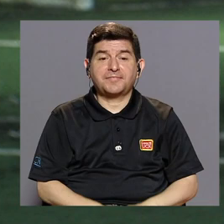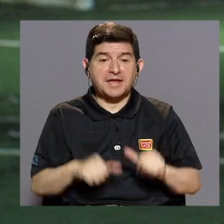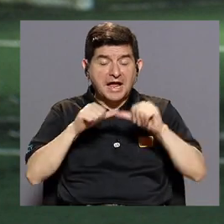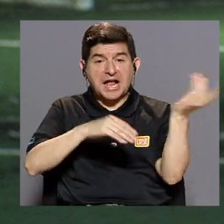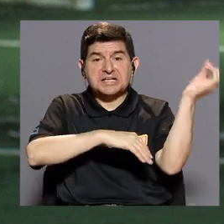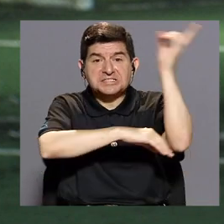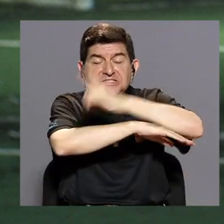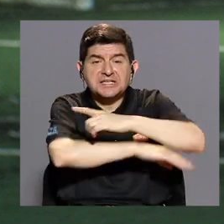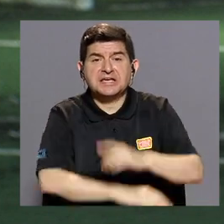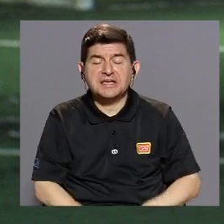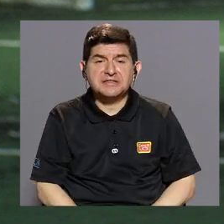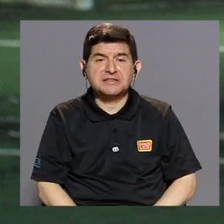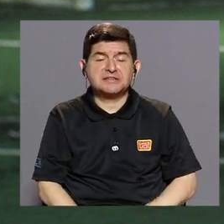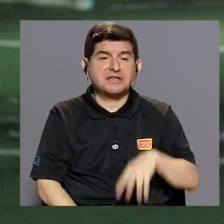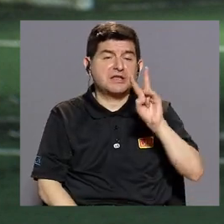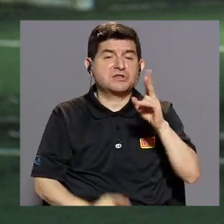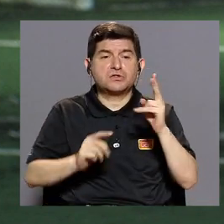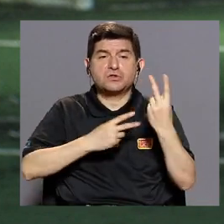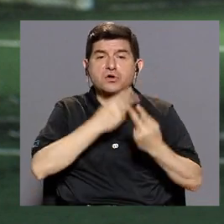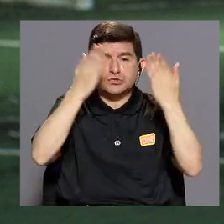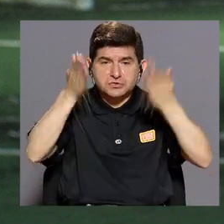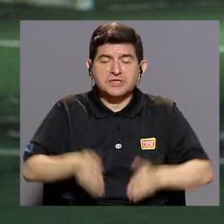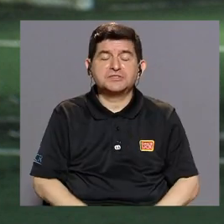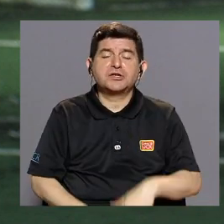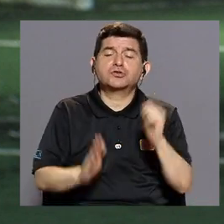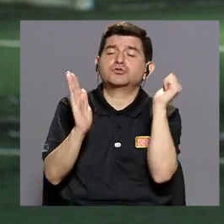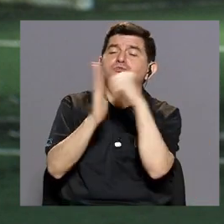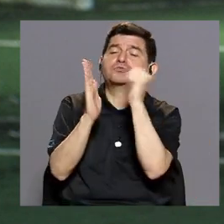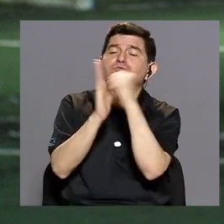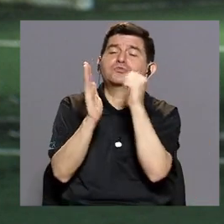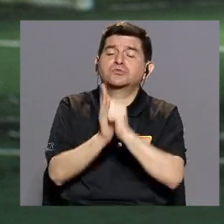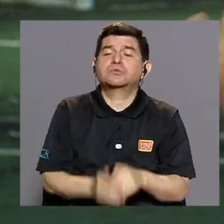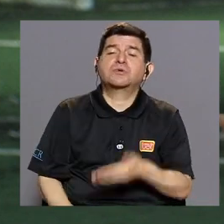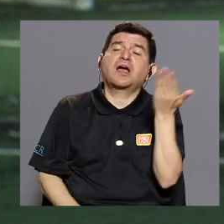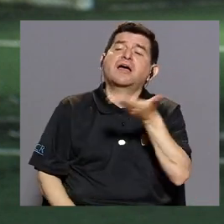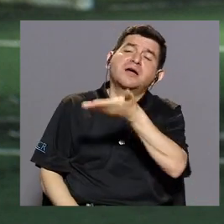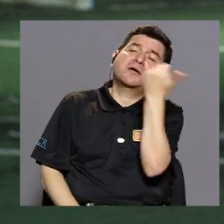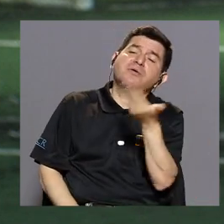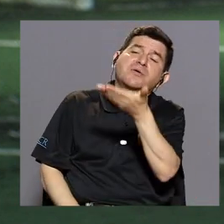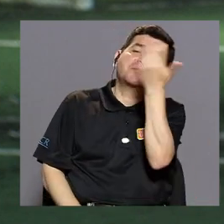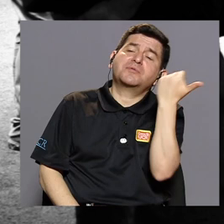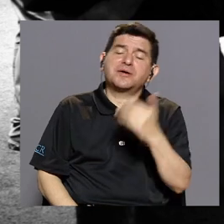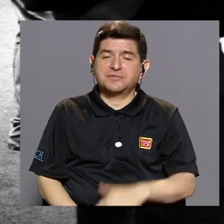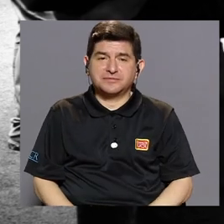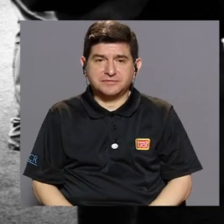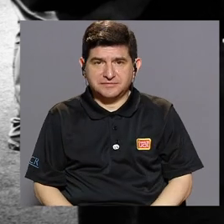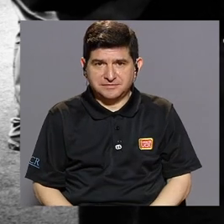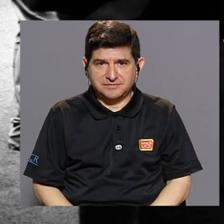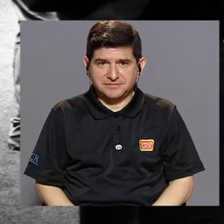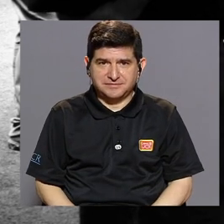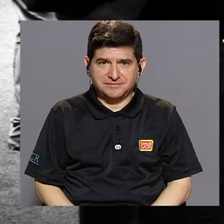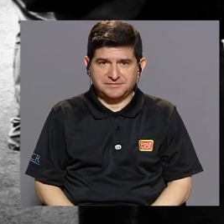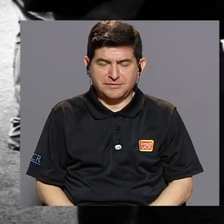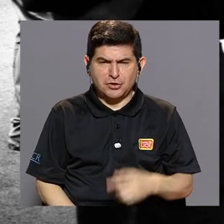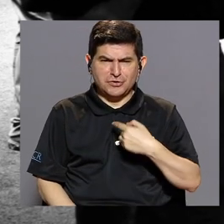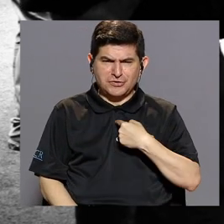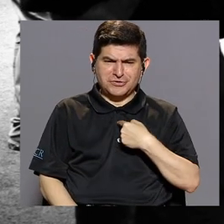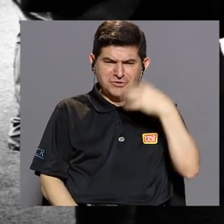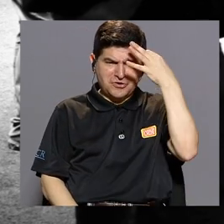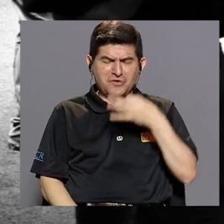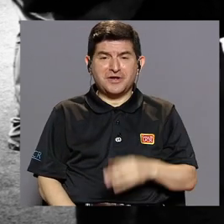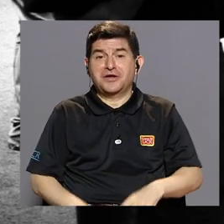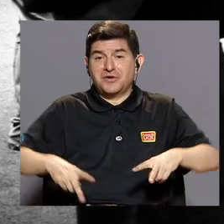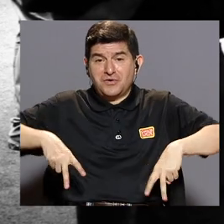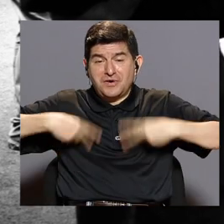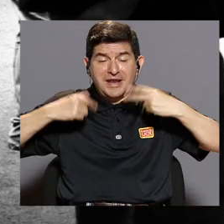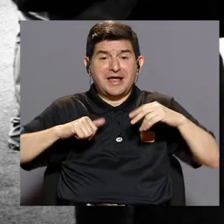y al día siguiente estaban mis dos vecinos tocándome la puerta. Amelia, ¿qué? Vamos, Ame, vamos. De, yo creo que la